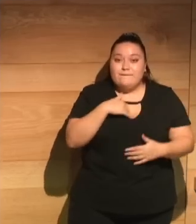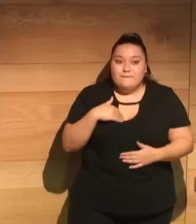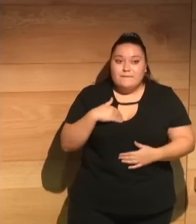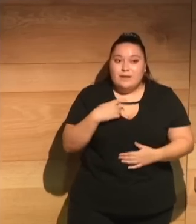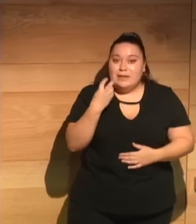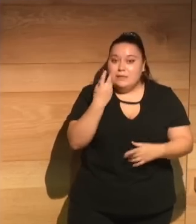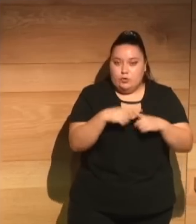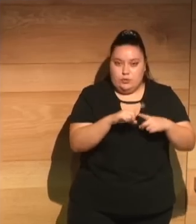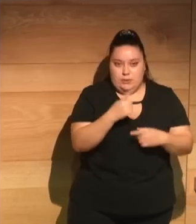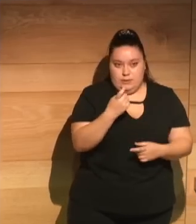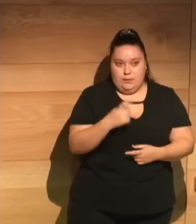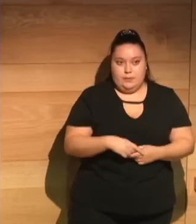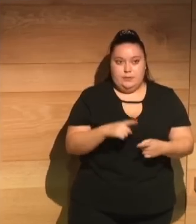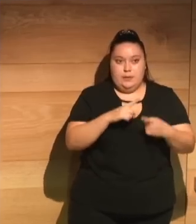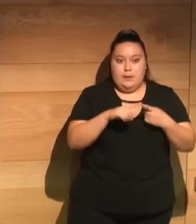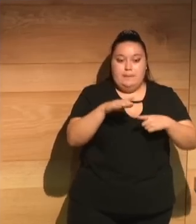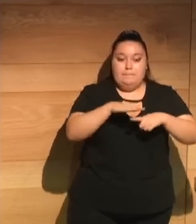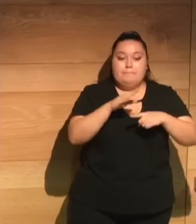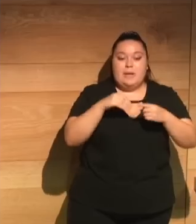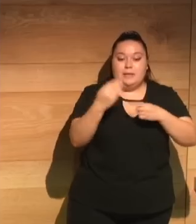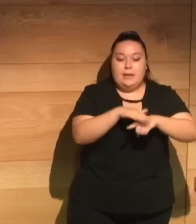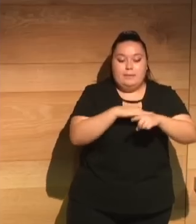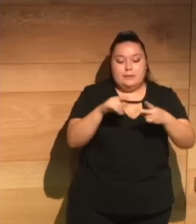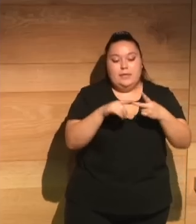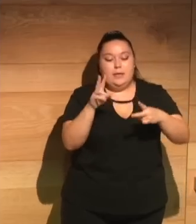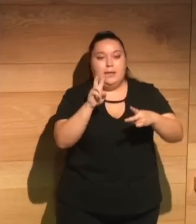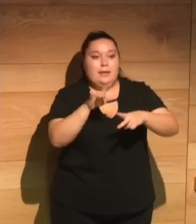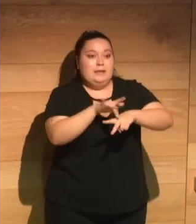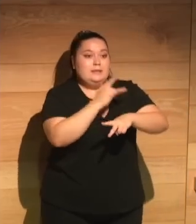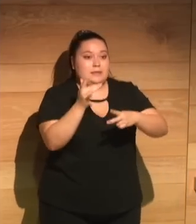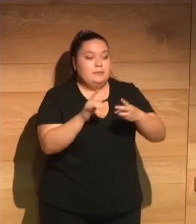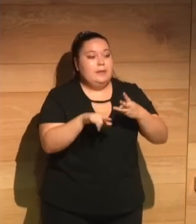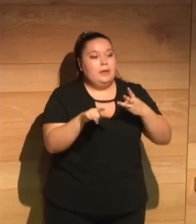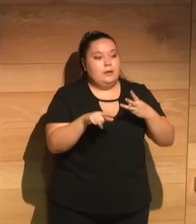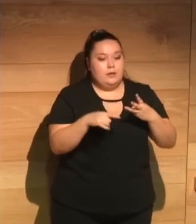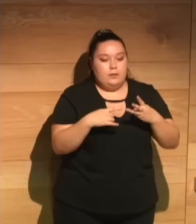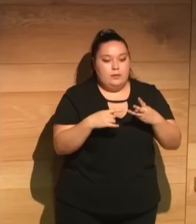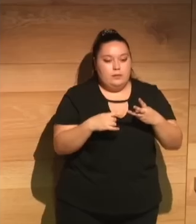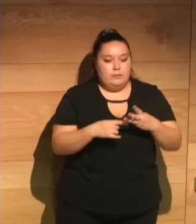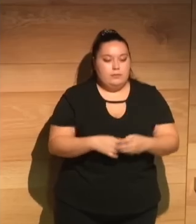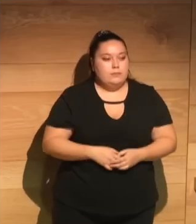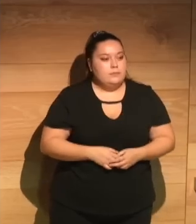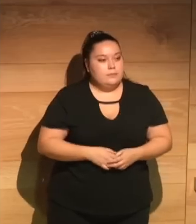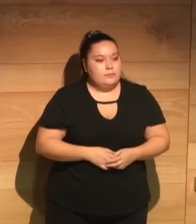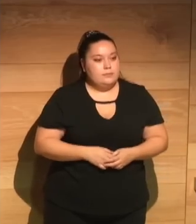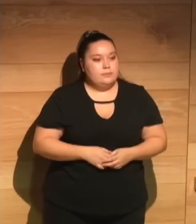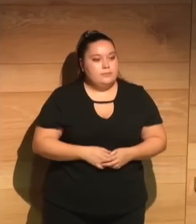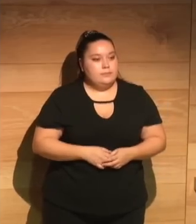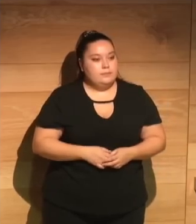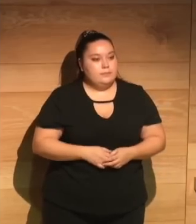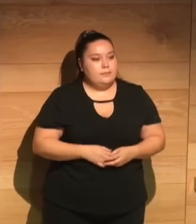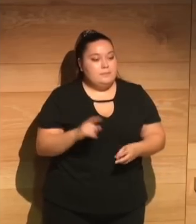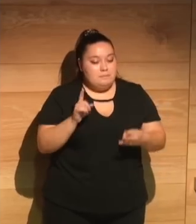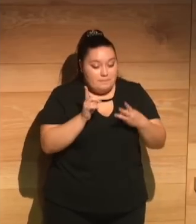necesitabas esas tres cosas. Material base, material fotosensible y material fijado. Y tenemos que tener en cuenta que el material